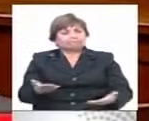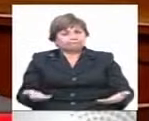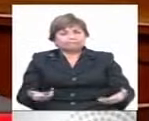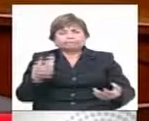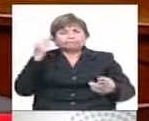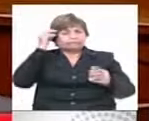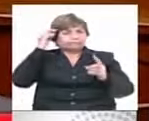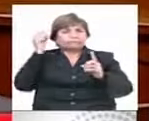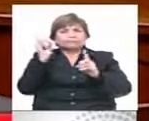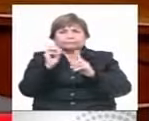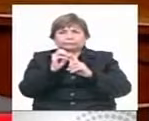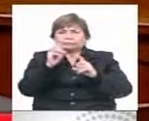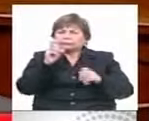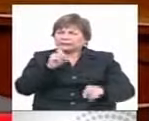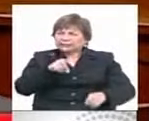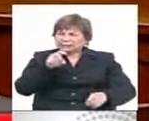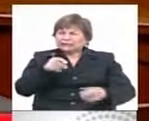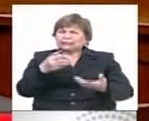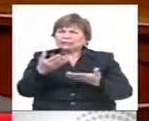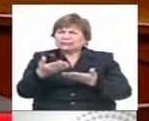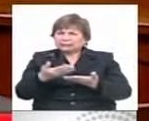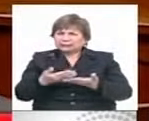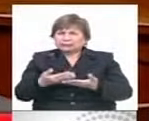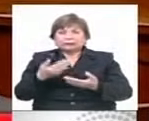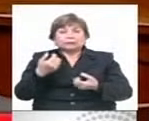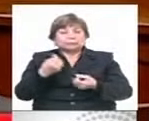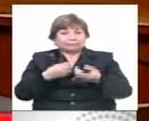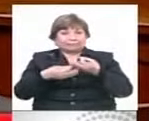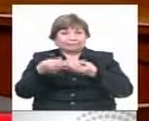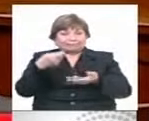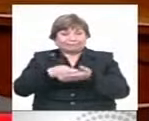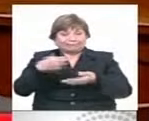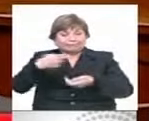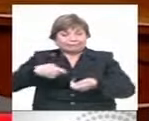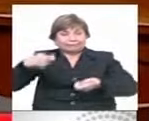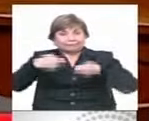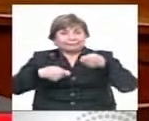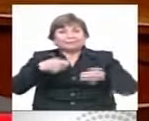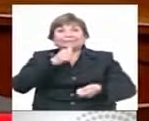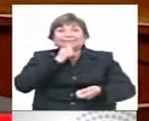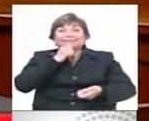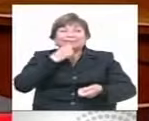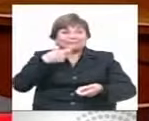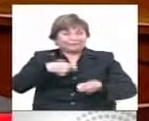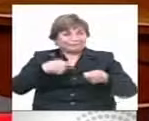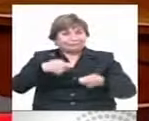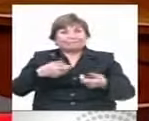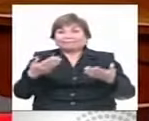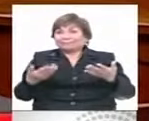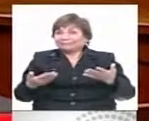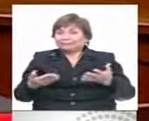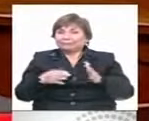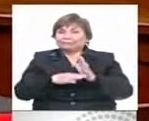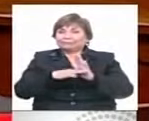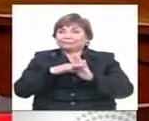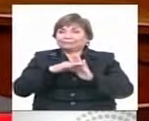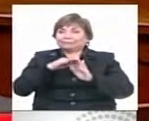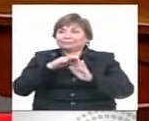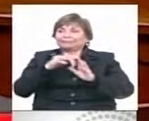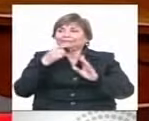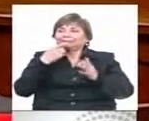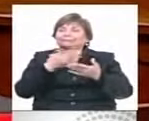las condiciones que sean necesarias para que la inversión privada continúe no solamente aumentando,